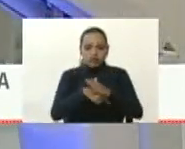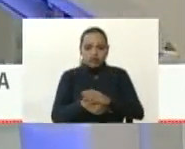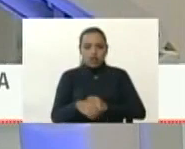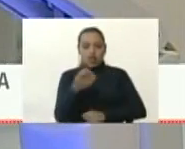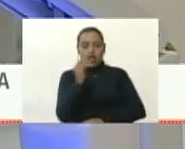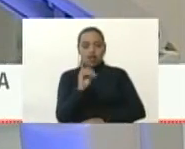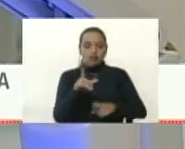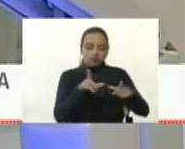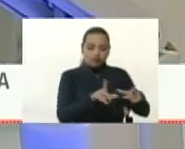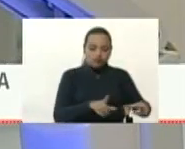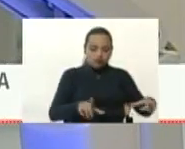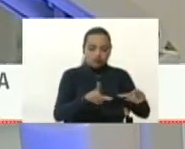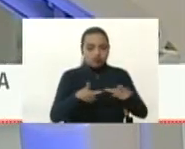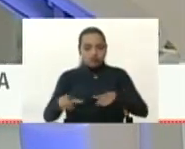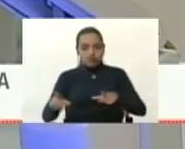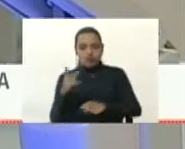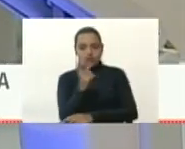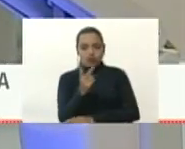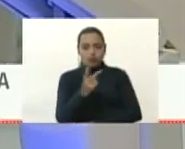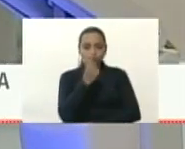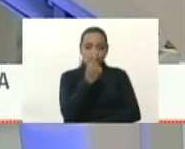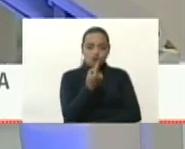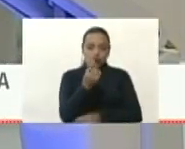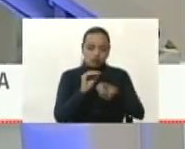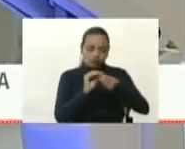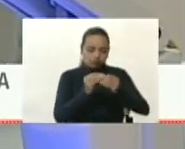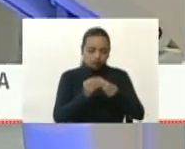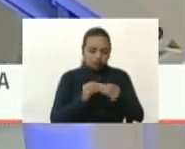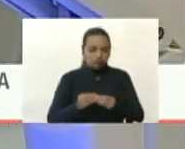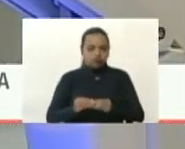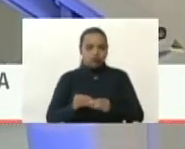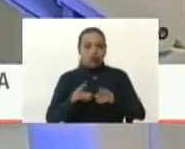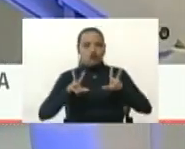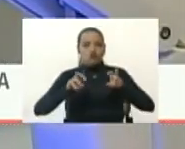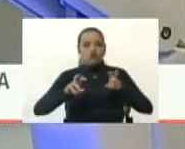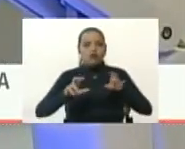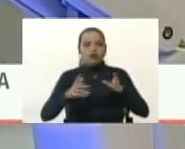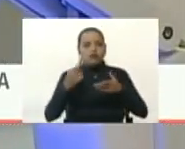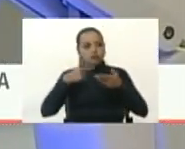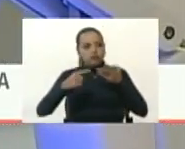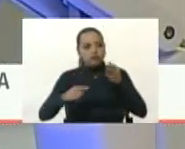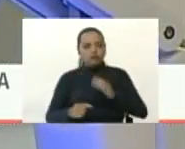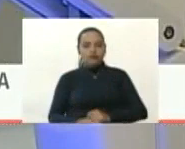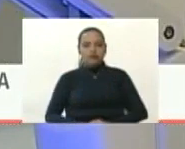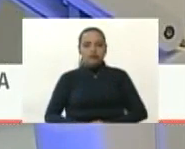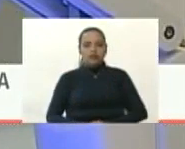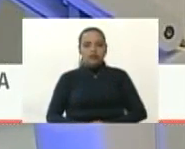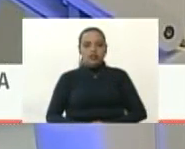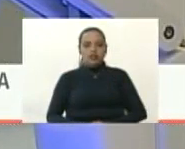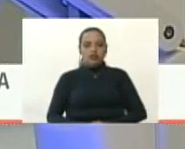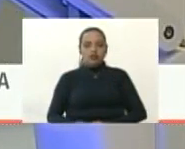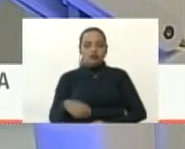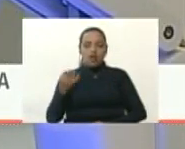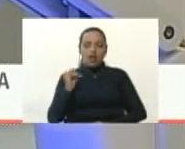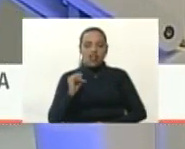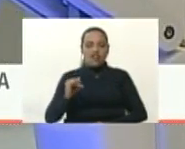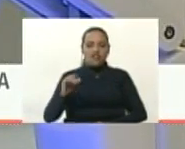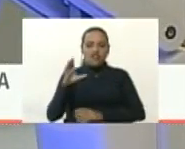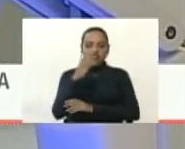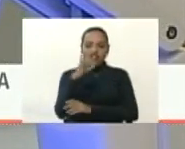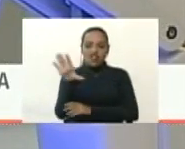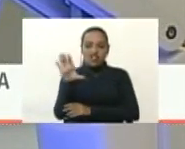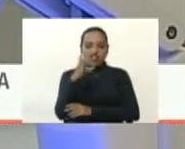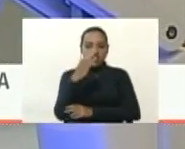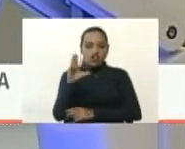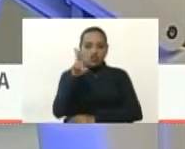áreas muy buenas, con equipos sumamente de alta tecnología, como son los ventiladores que estamos usando ahorita en